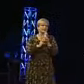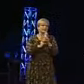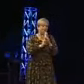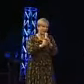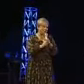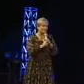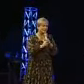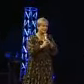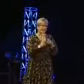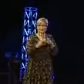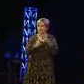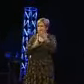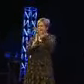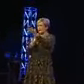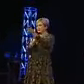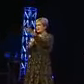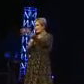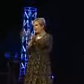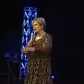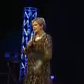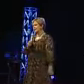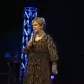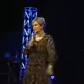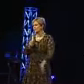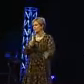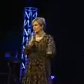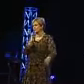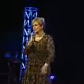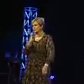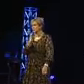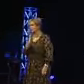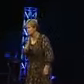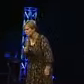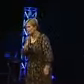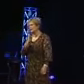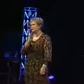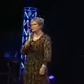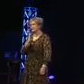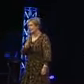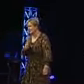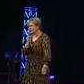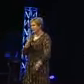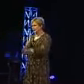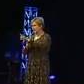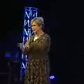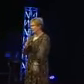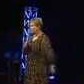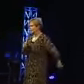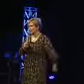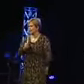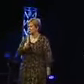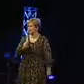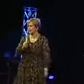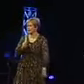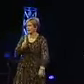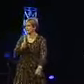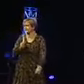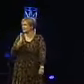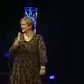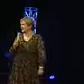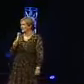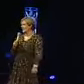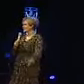excelencia. Gracias, Rafa. Gracias, Marí, porque son un solo bolsillo. Gloria a Dios. Aleluya. El de ella. Gloria a Dios.